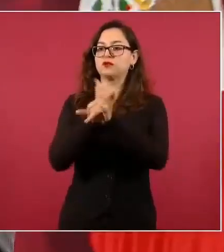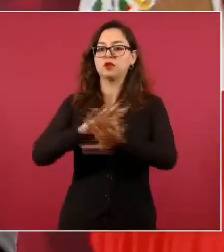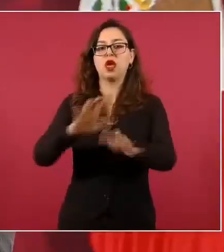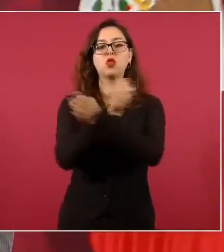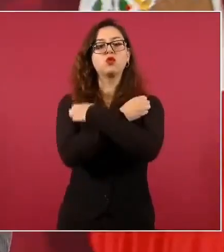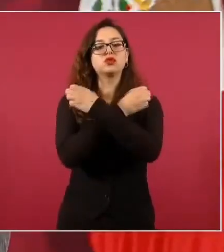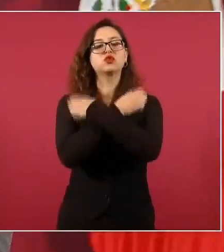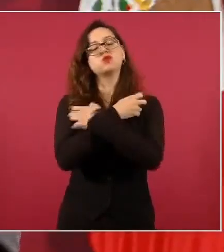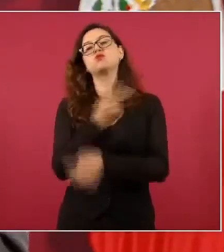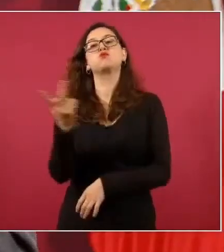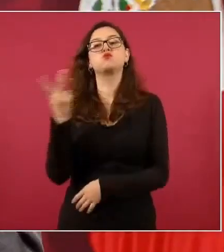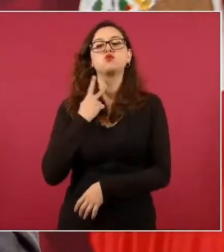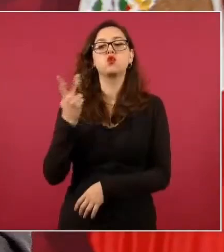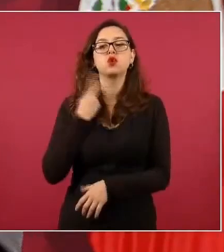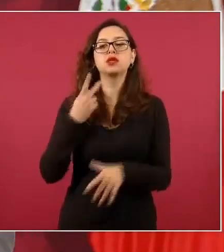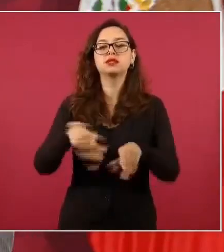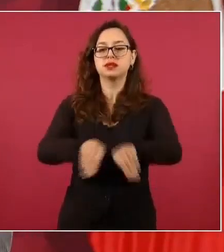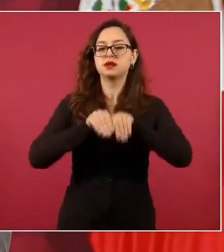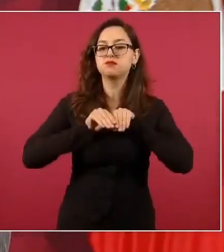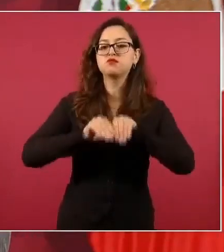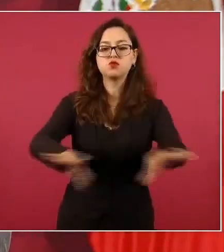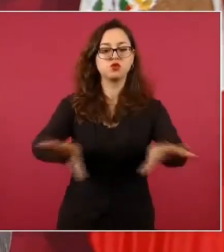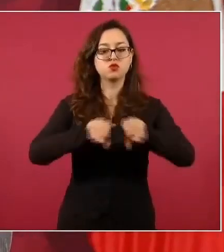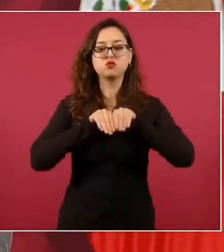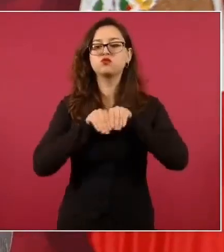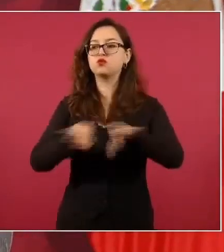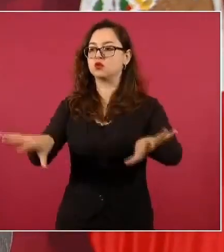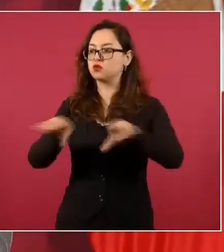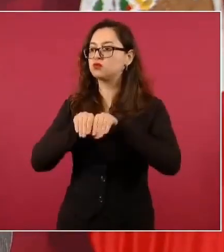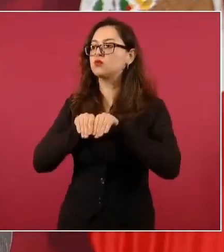políticamente, seguir concientizando.